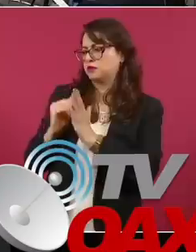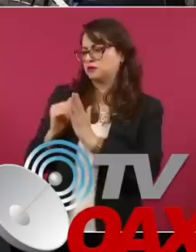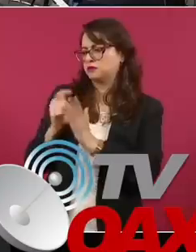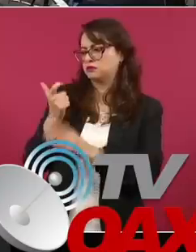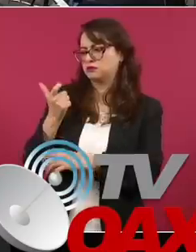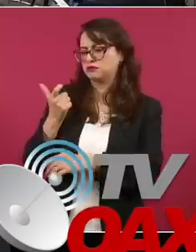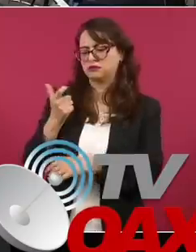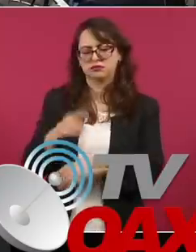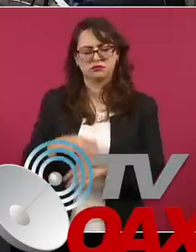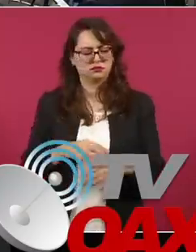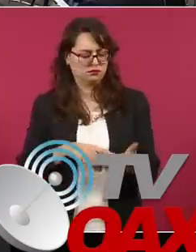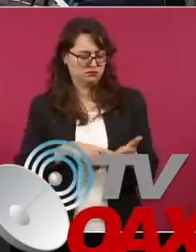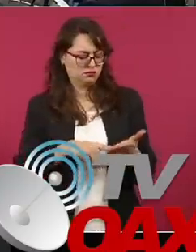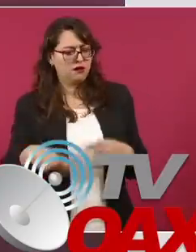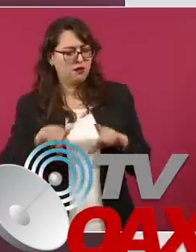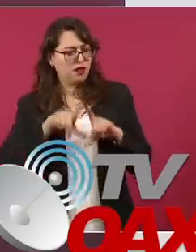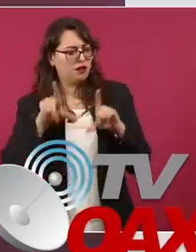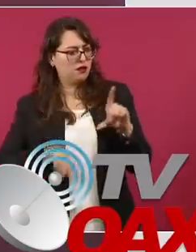Pues así ya no se puede.